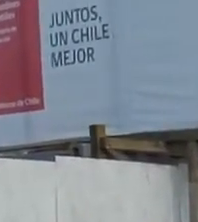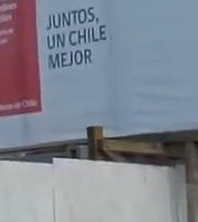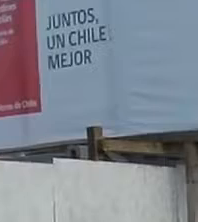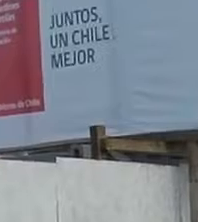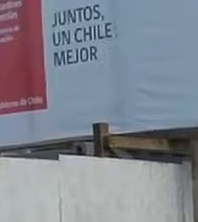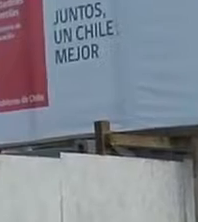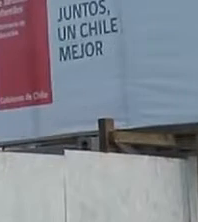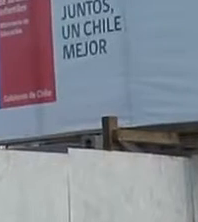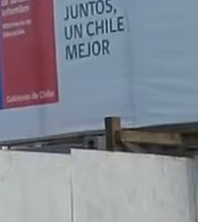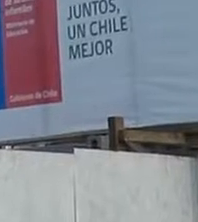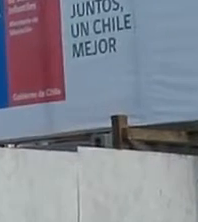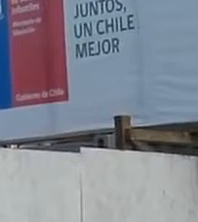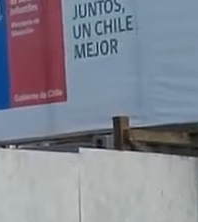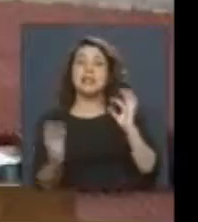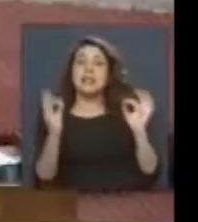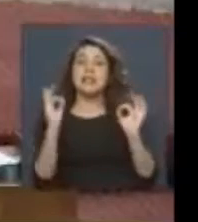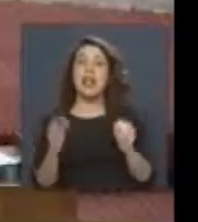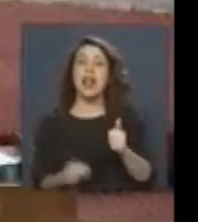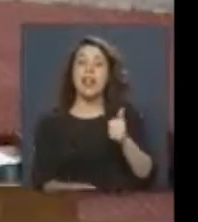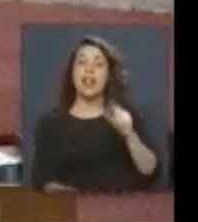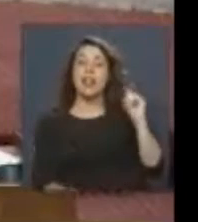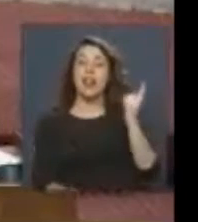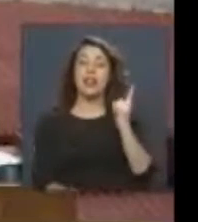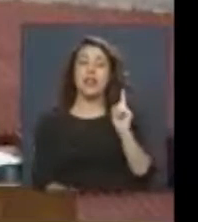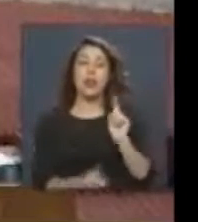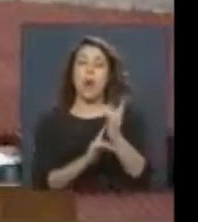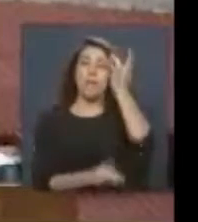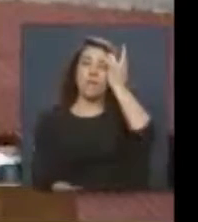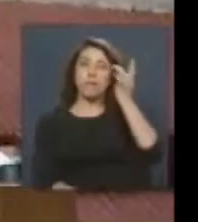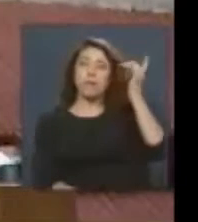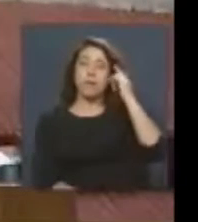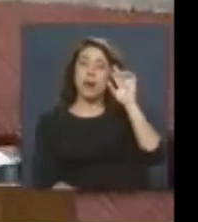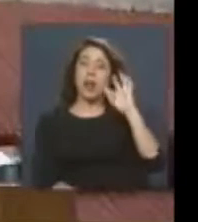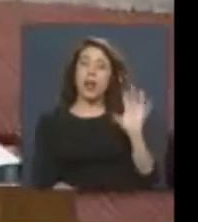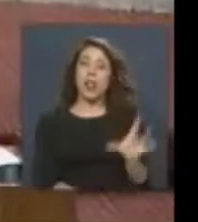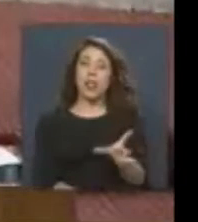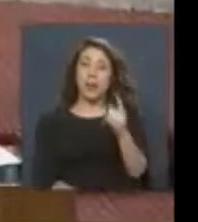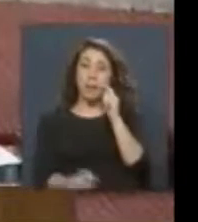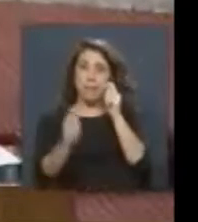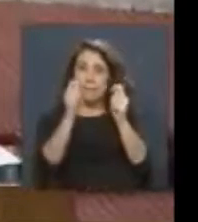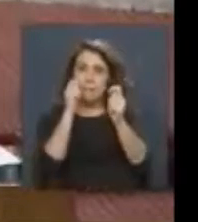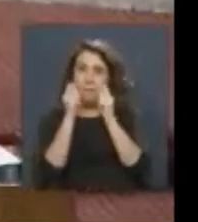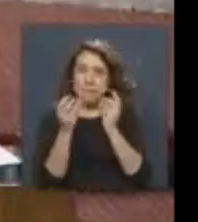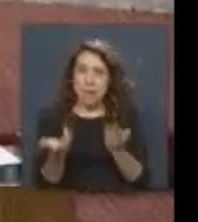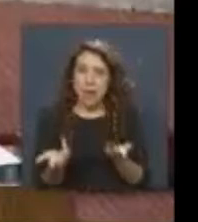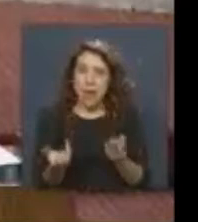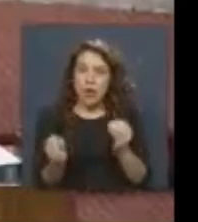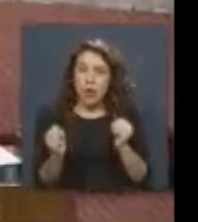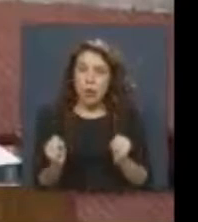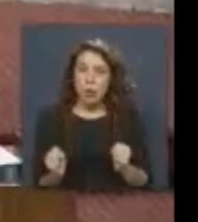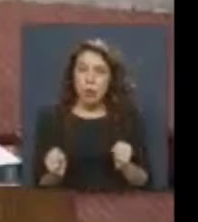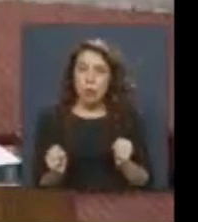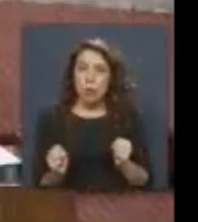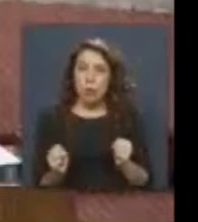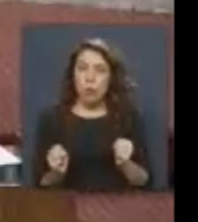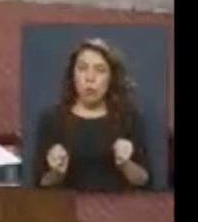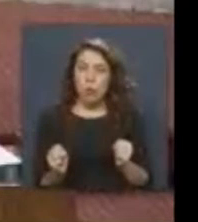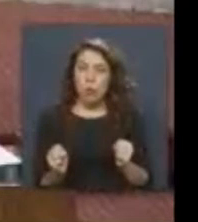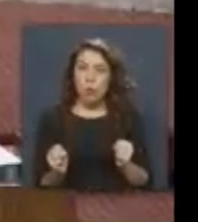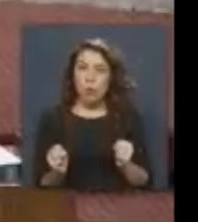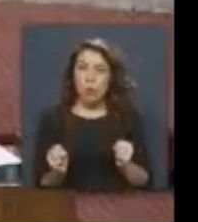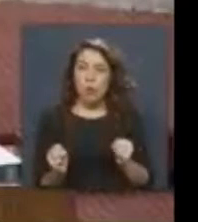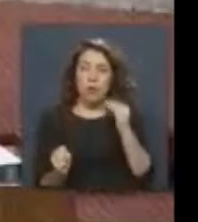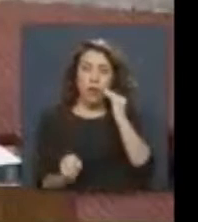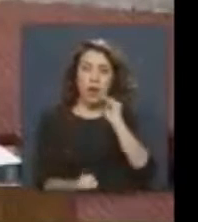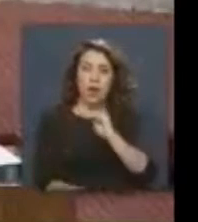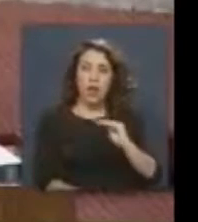Señora directora nacional, no hay que ser un genio para darse cuenta de los peligros a los que podrían estar expuestos